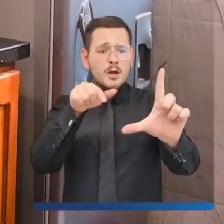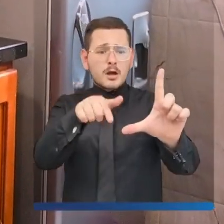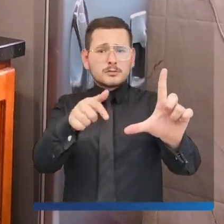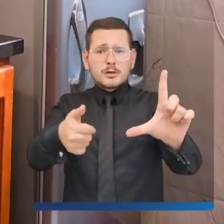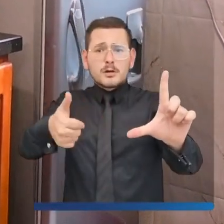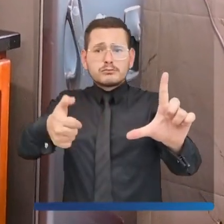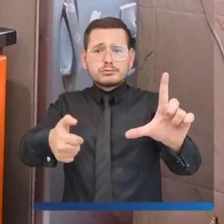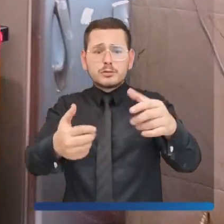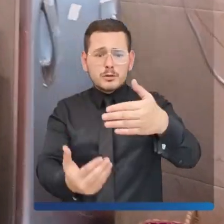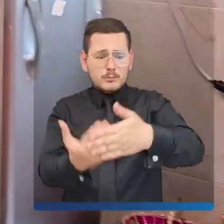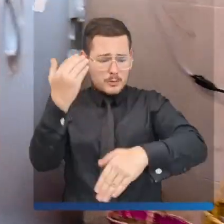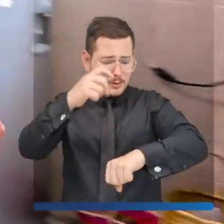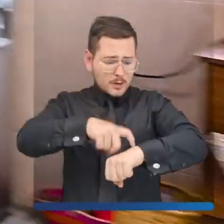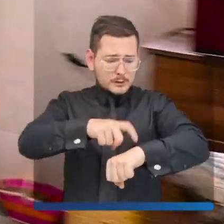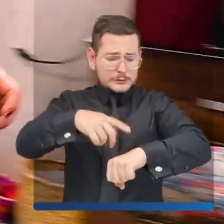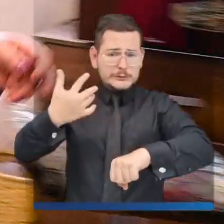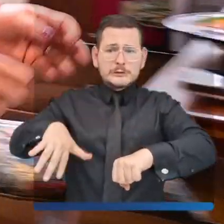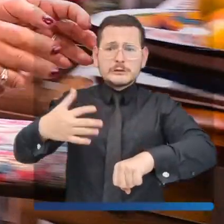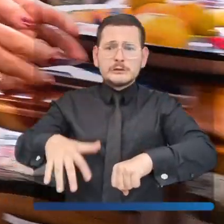Ya es hora de mi novela.